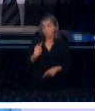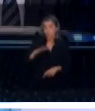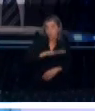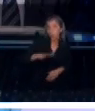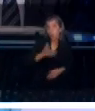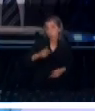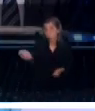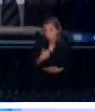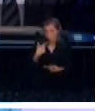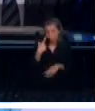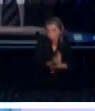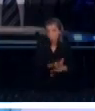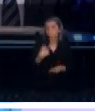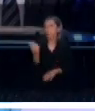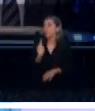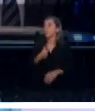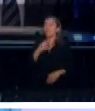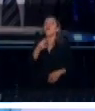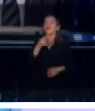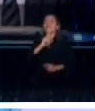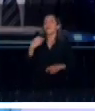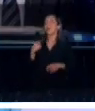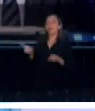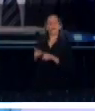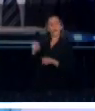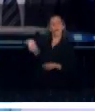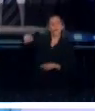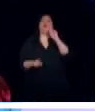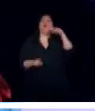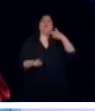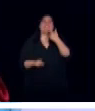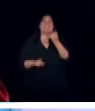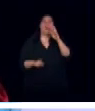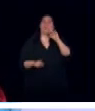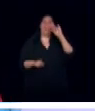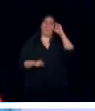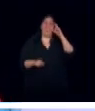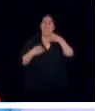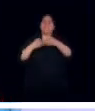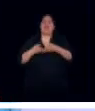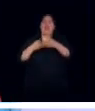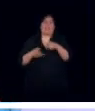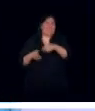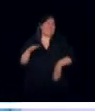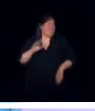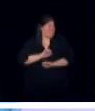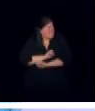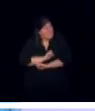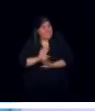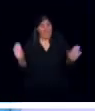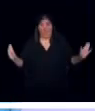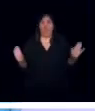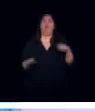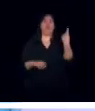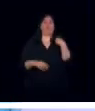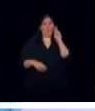con 6 u 8 senadores. Son minorías en el Congreso, pero son números importantes de personas que vienen a traer discusiones que ya habían